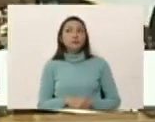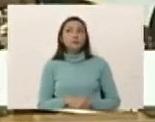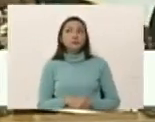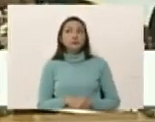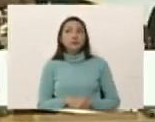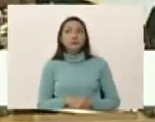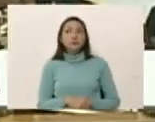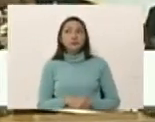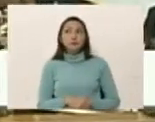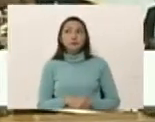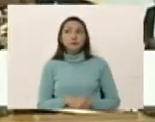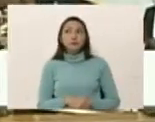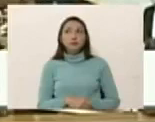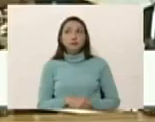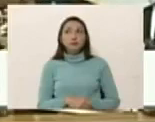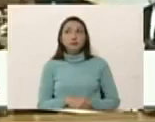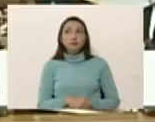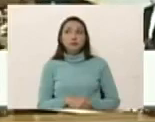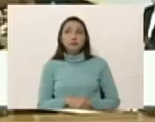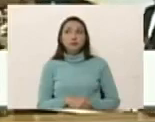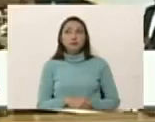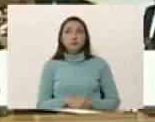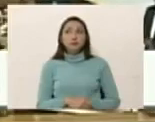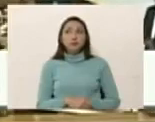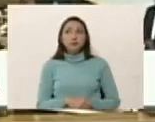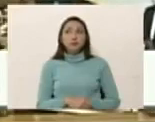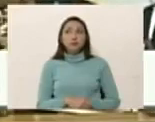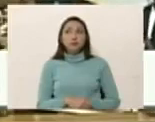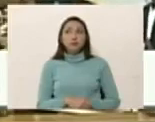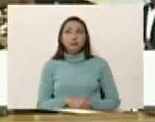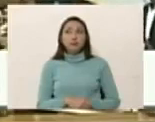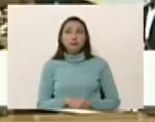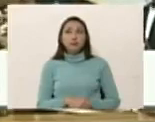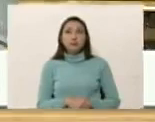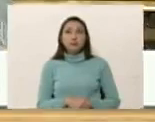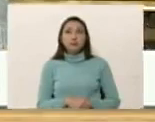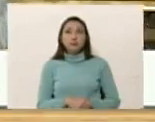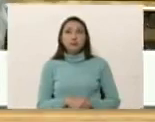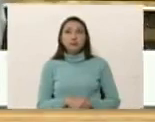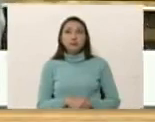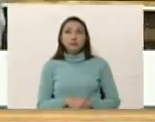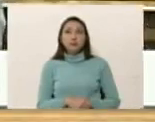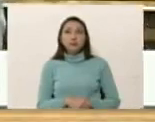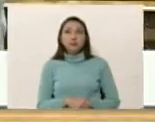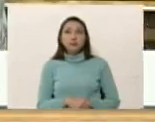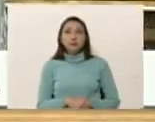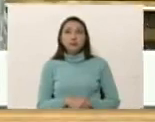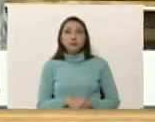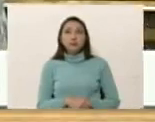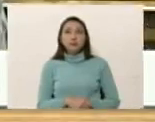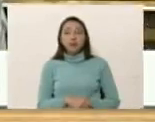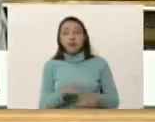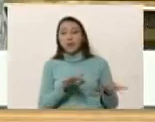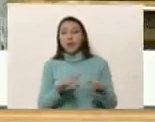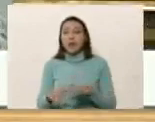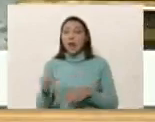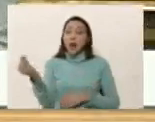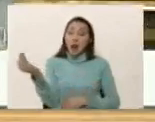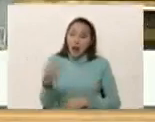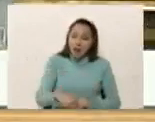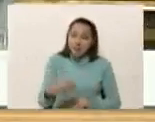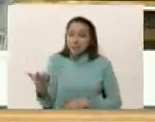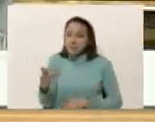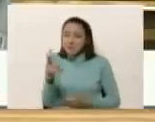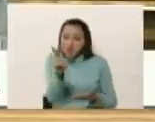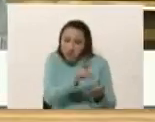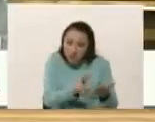pero el viento muy bien ciudadana secretaria por favor si lo hace leer